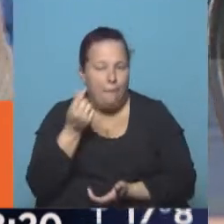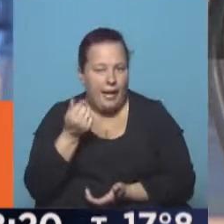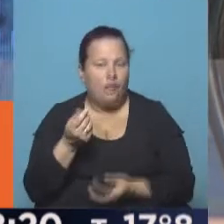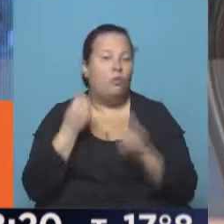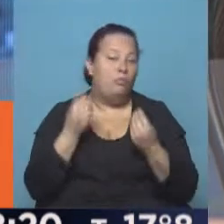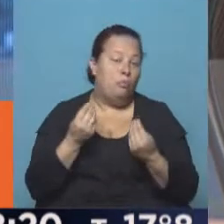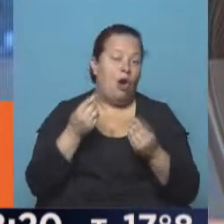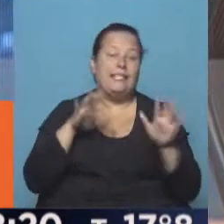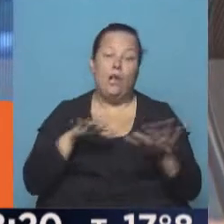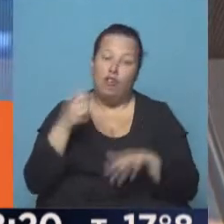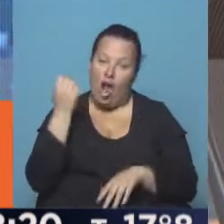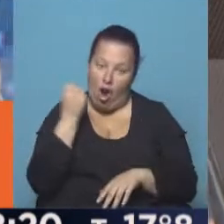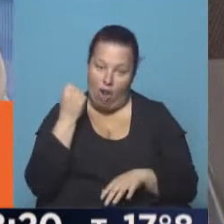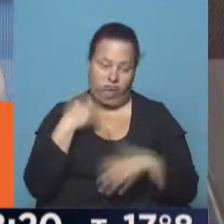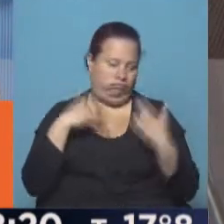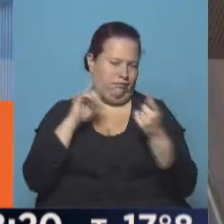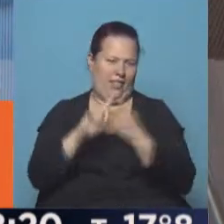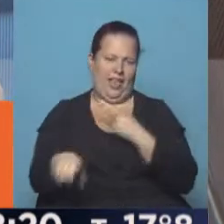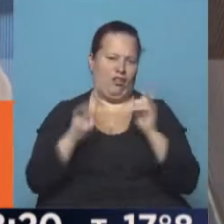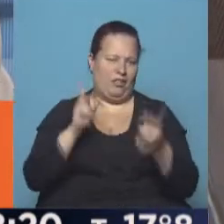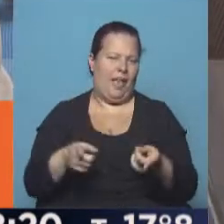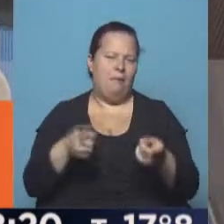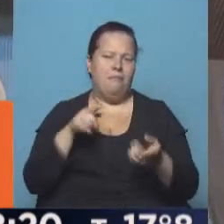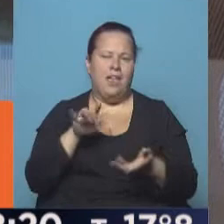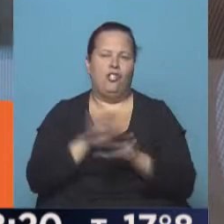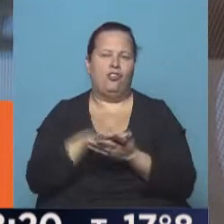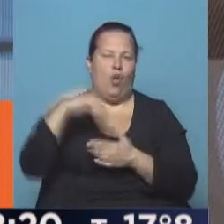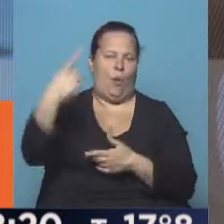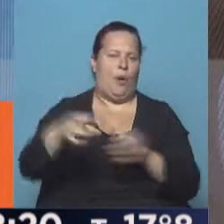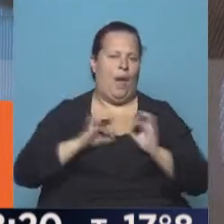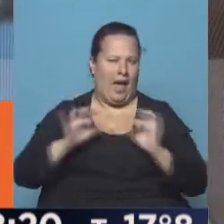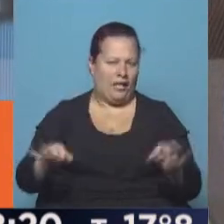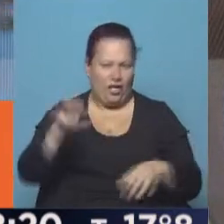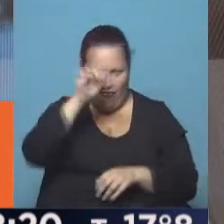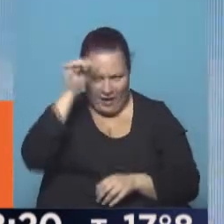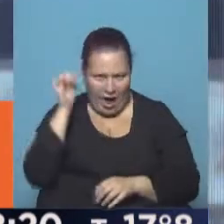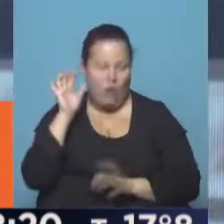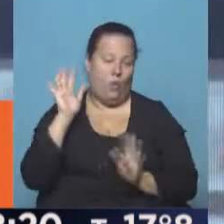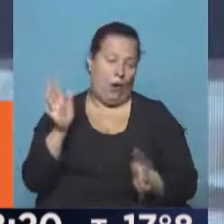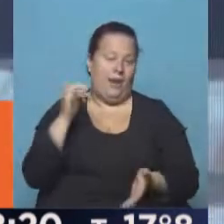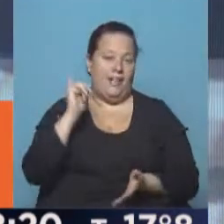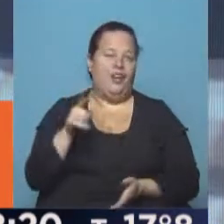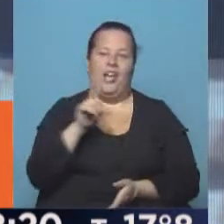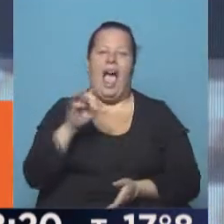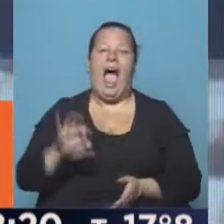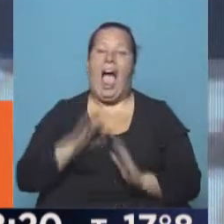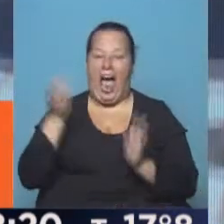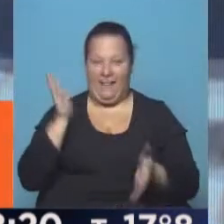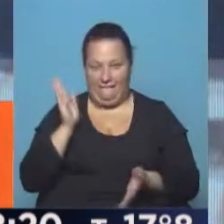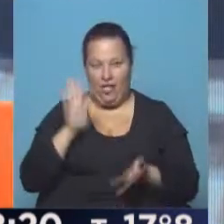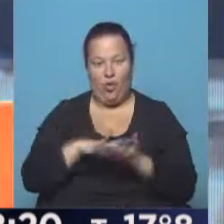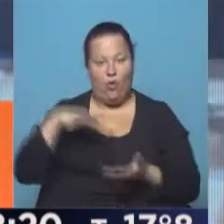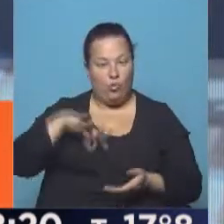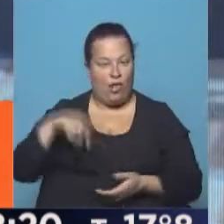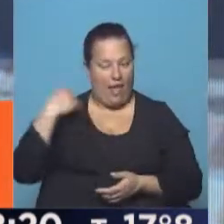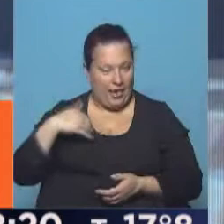Porque la situación económica, claro, repercute directamente también en las próximas vacaciones de verano. Bueno, claramente no fue un buen año para los salarios en